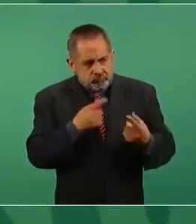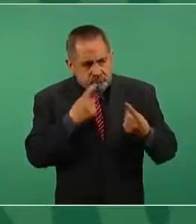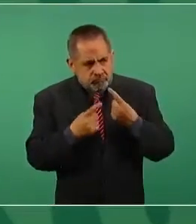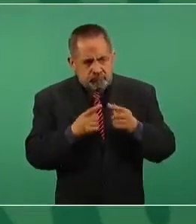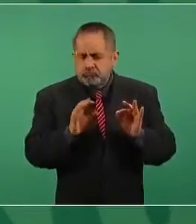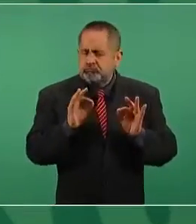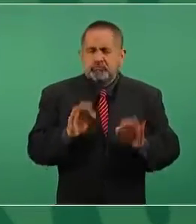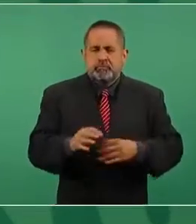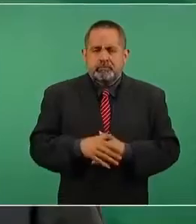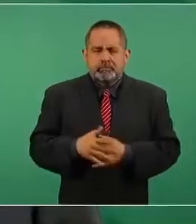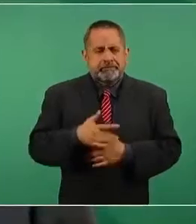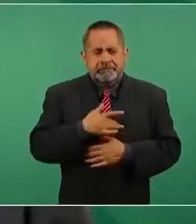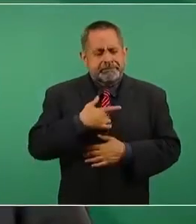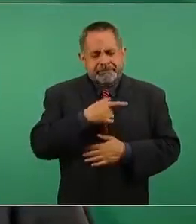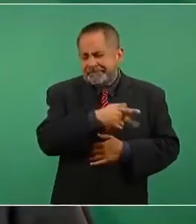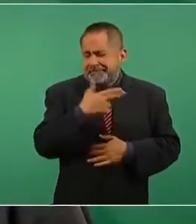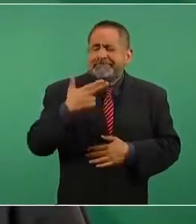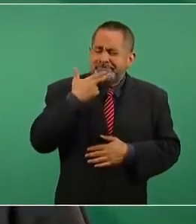estoy seguro que les va a ayudar.